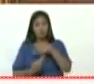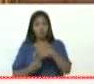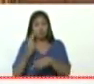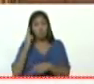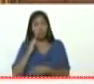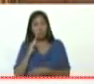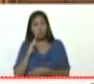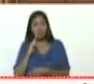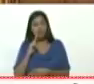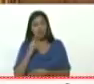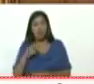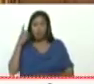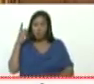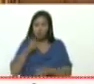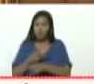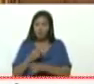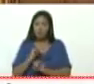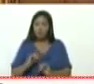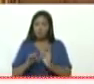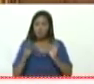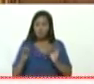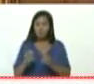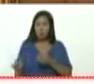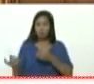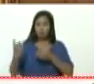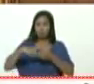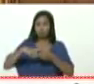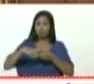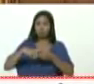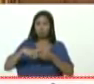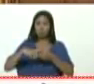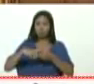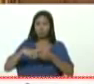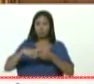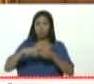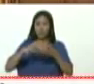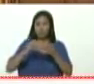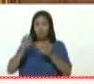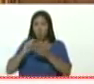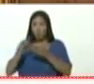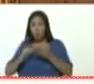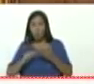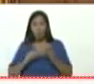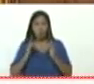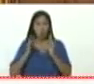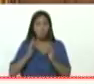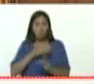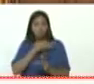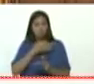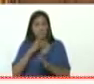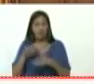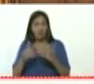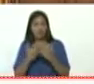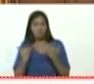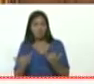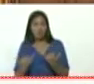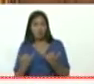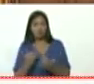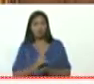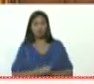bolivariana, es una obligación incorporarnos a las tendencias de esta época